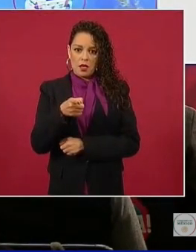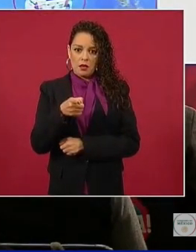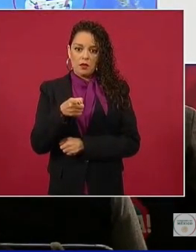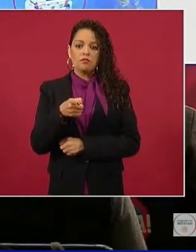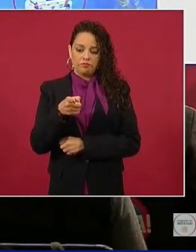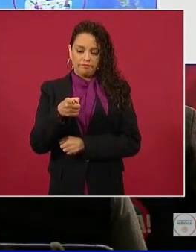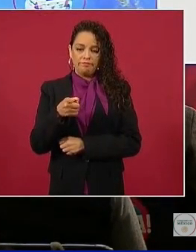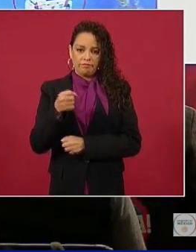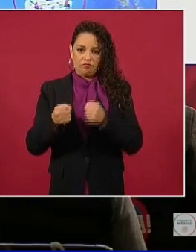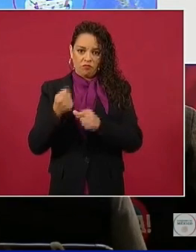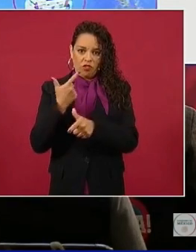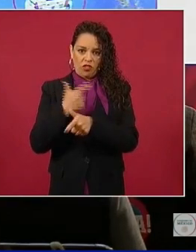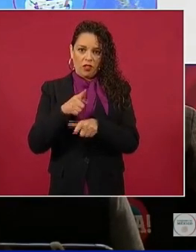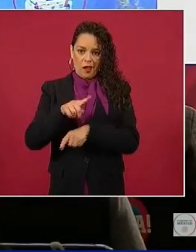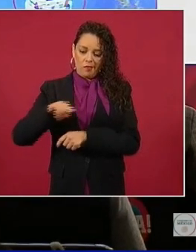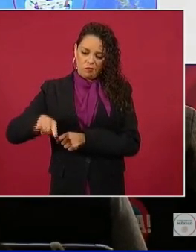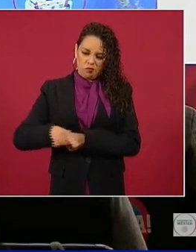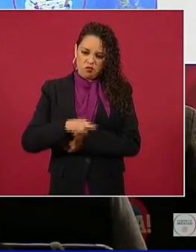vehículo taxi